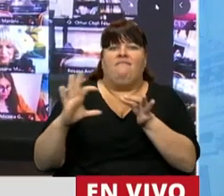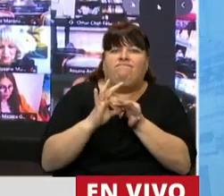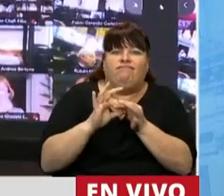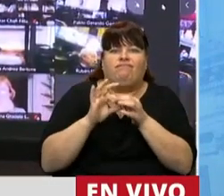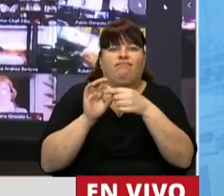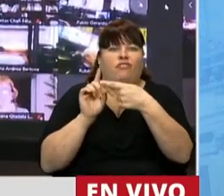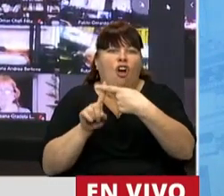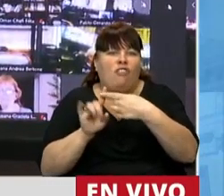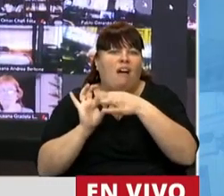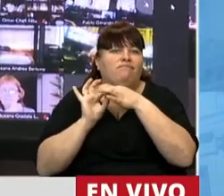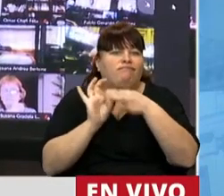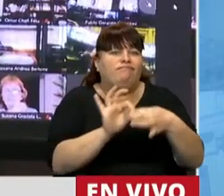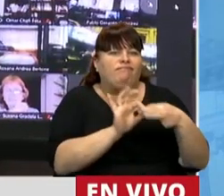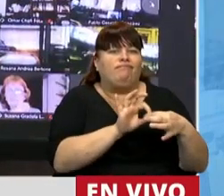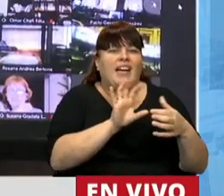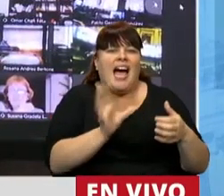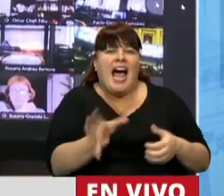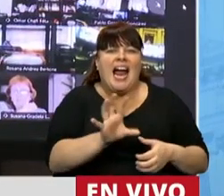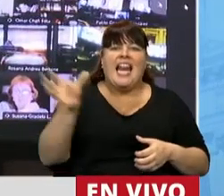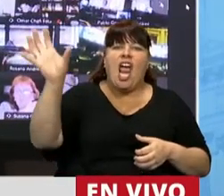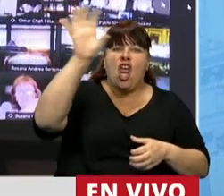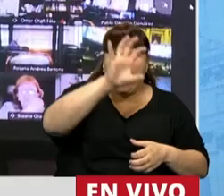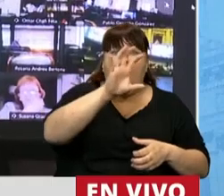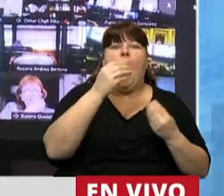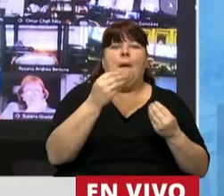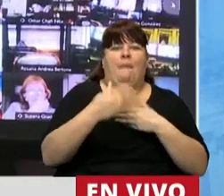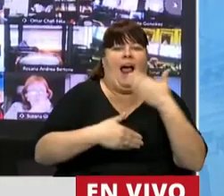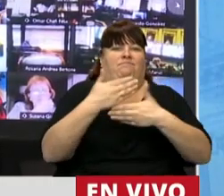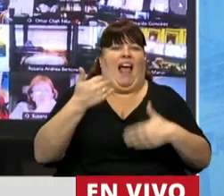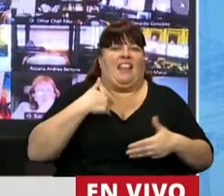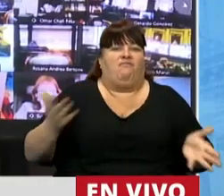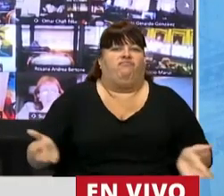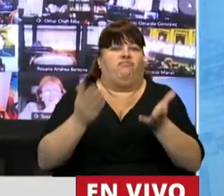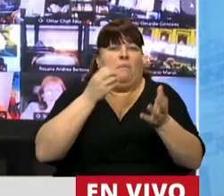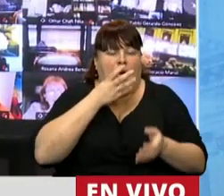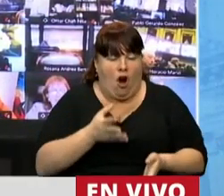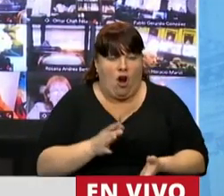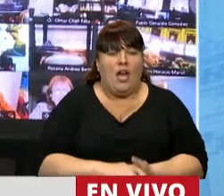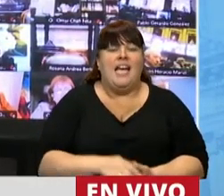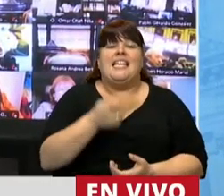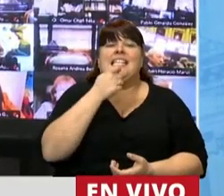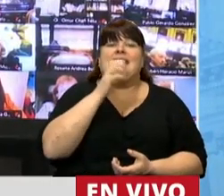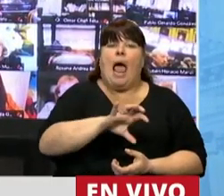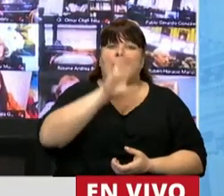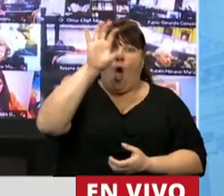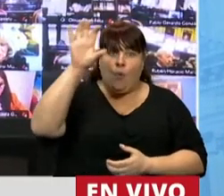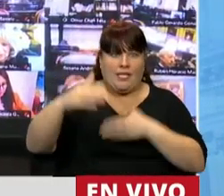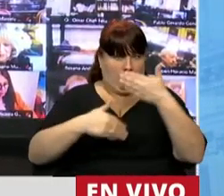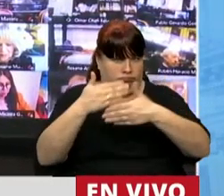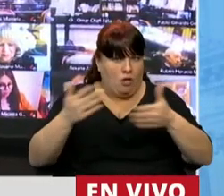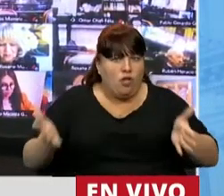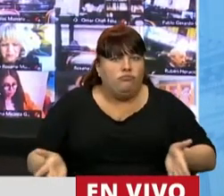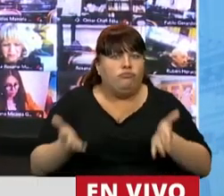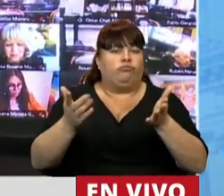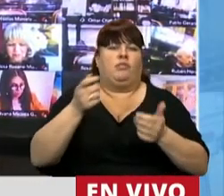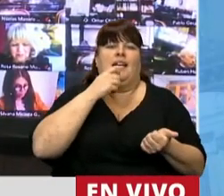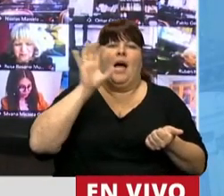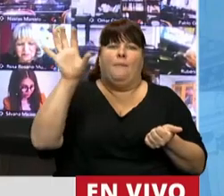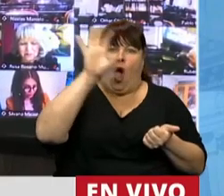y vínculos en las distintas regiones para poder crecer como país. Si las provincias crecen, si las regiones crecen,